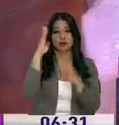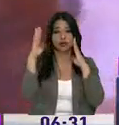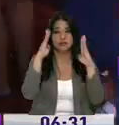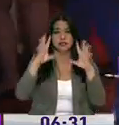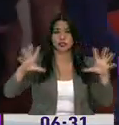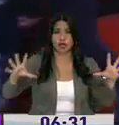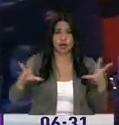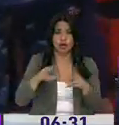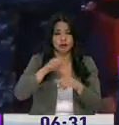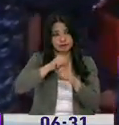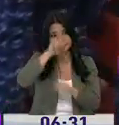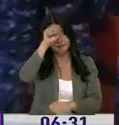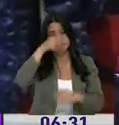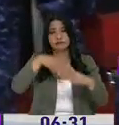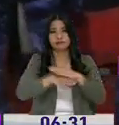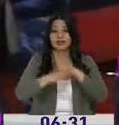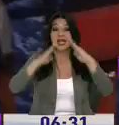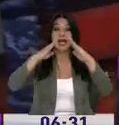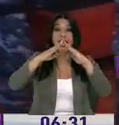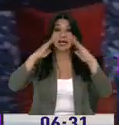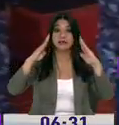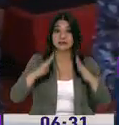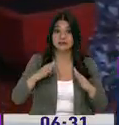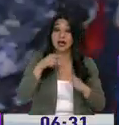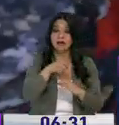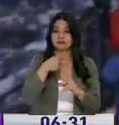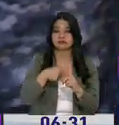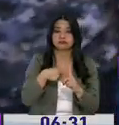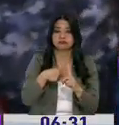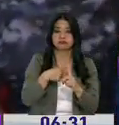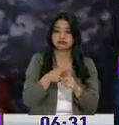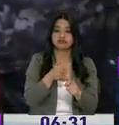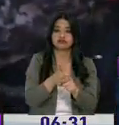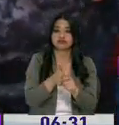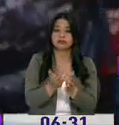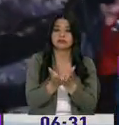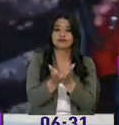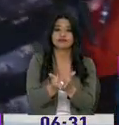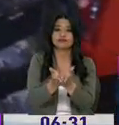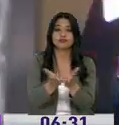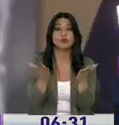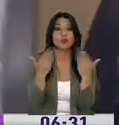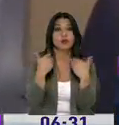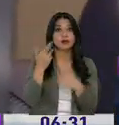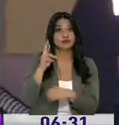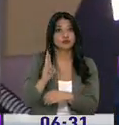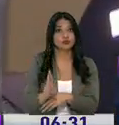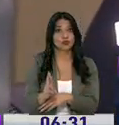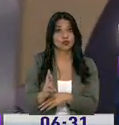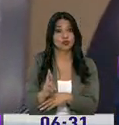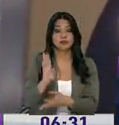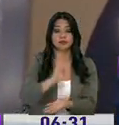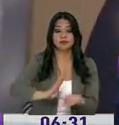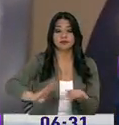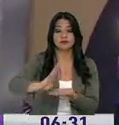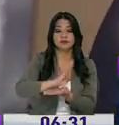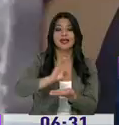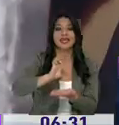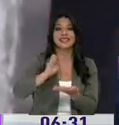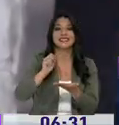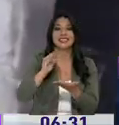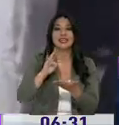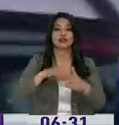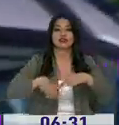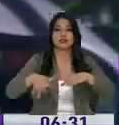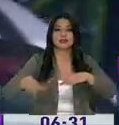la sustancia en un inmueble que era alquilado cerca del puerto de Guayaquil, al sur, en la ciudadela Los Esteros, para